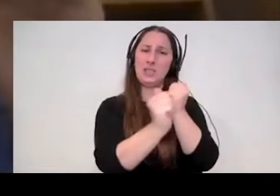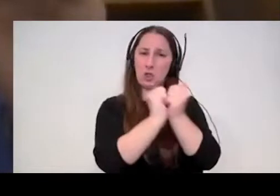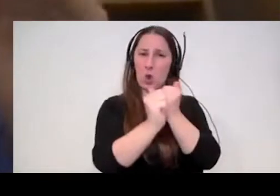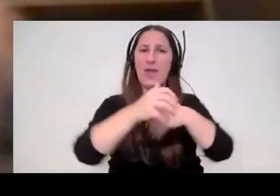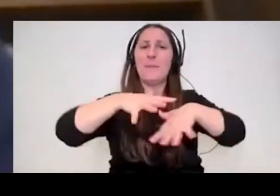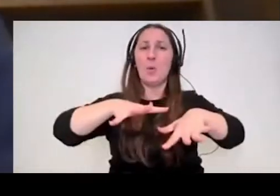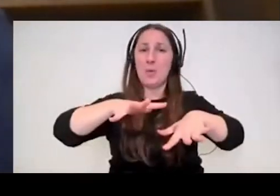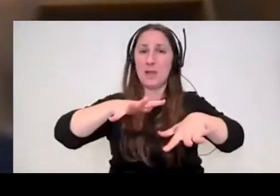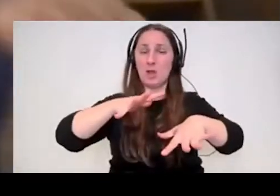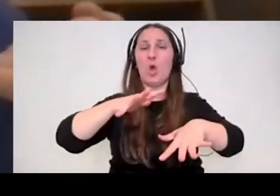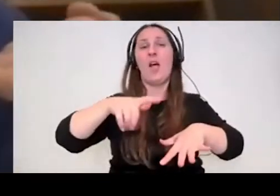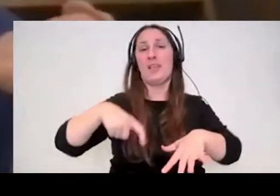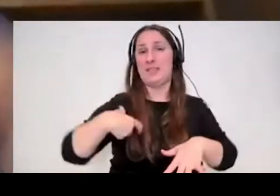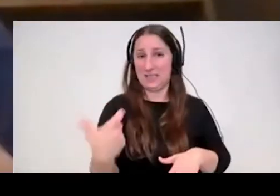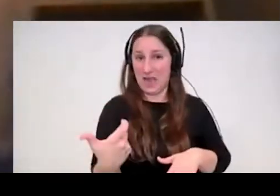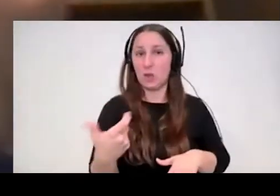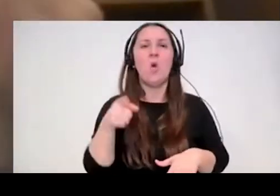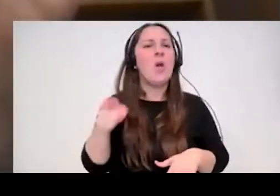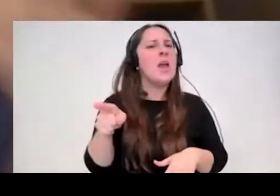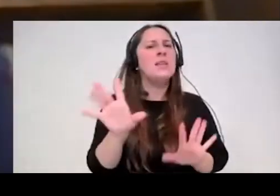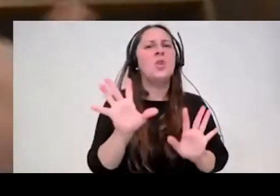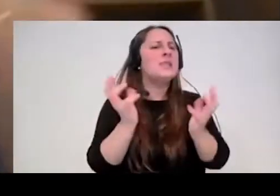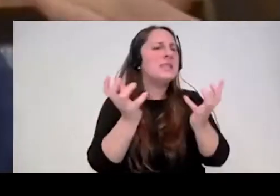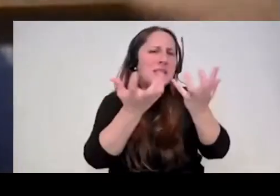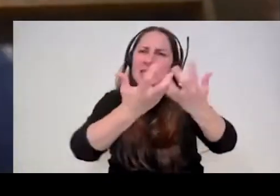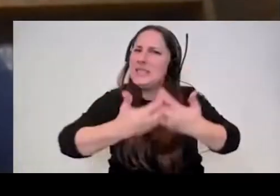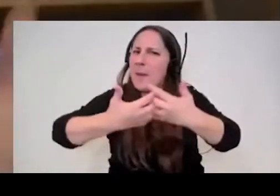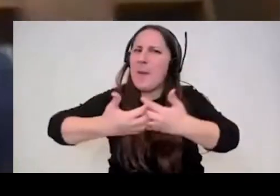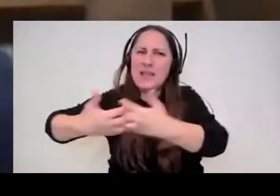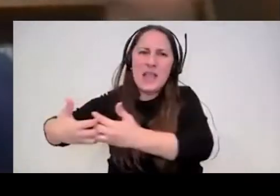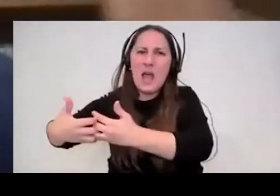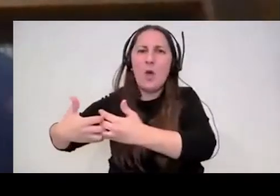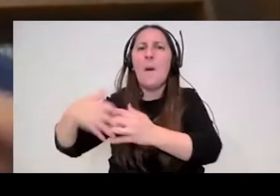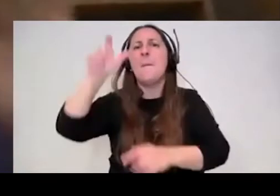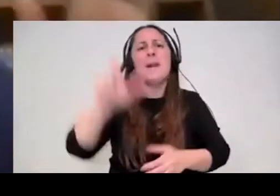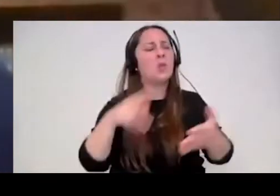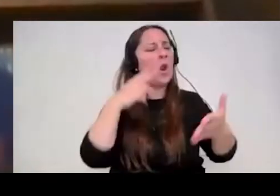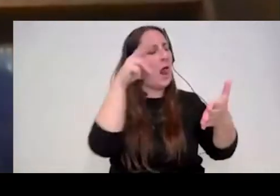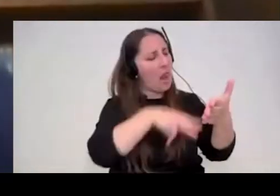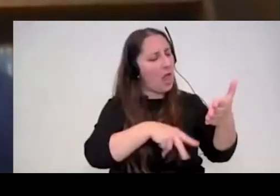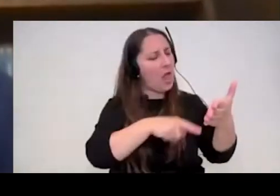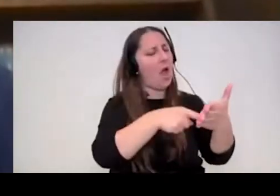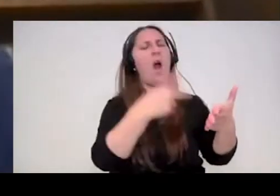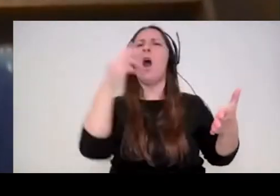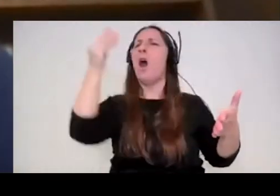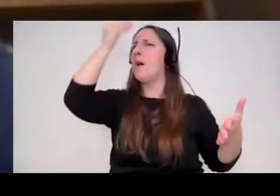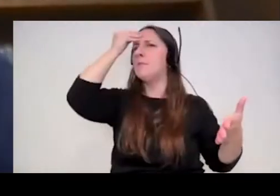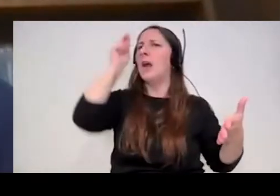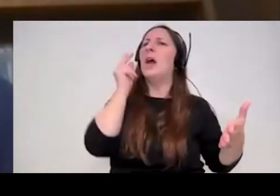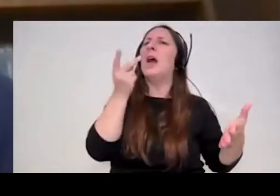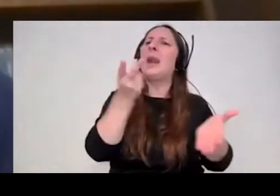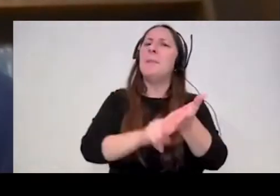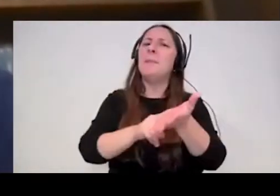lo que les decía, esto es una sistematización, pero la sistematización alguien la lee una vez, la repite y después parece que siempre es lo mismo, y es